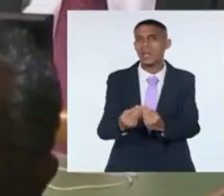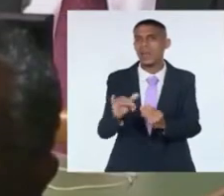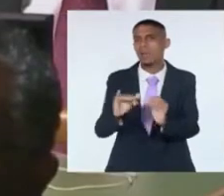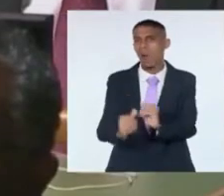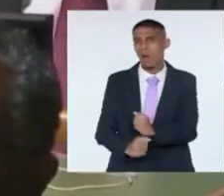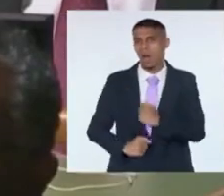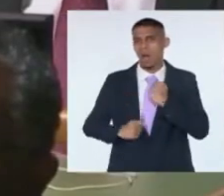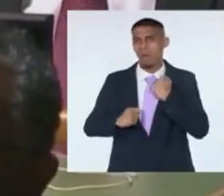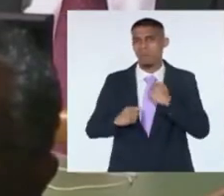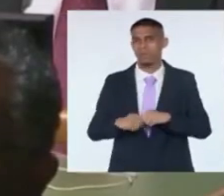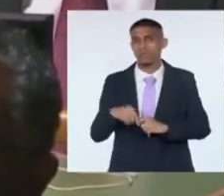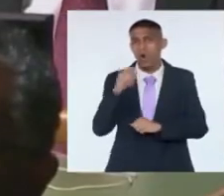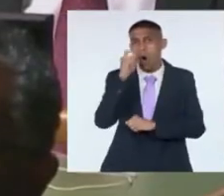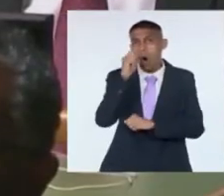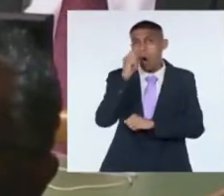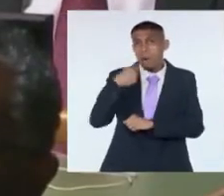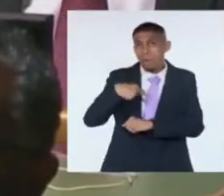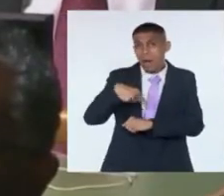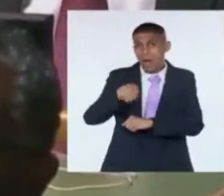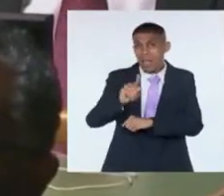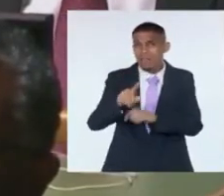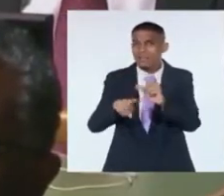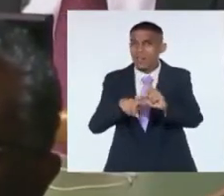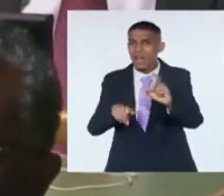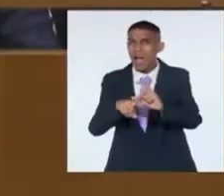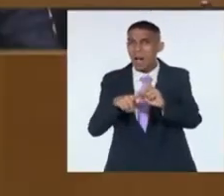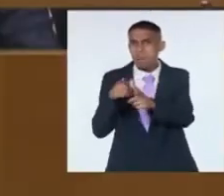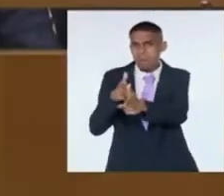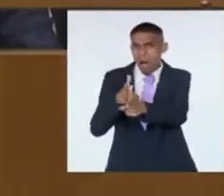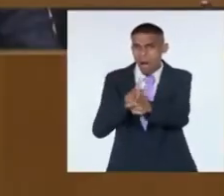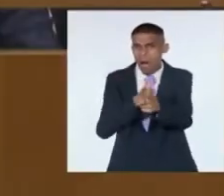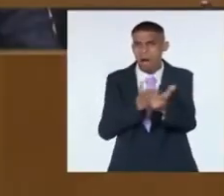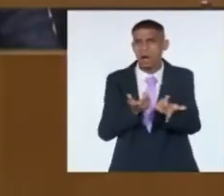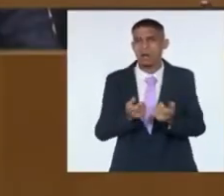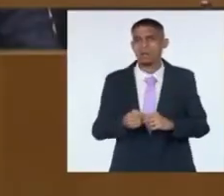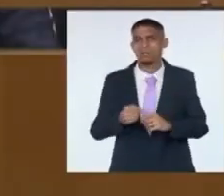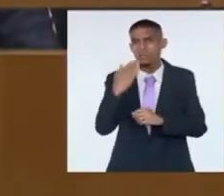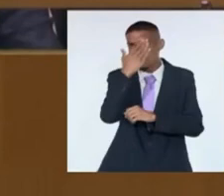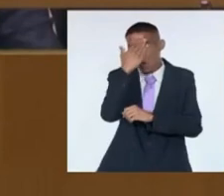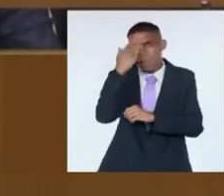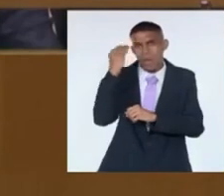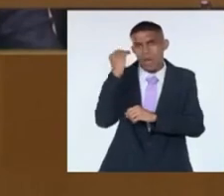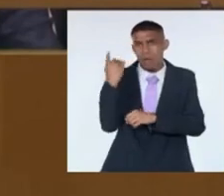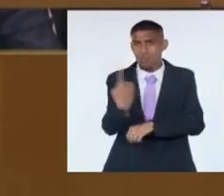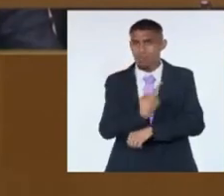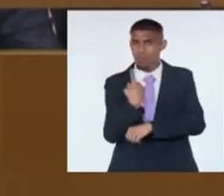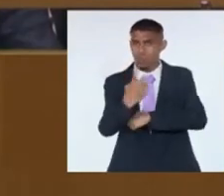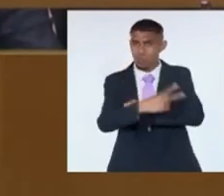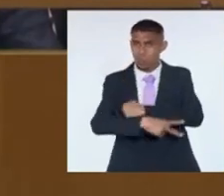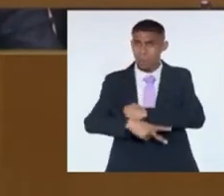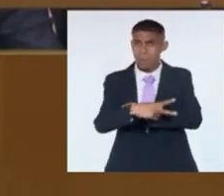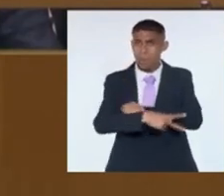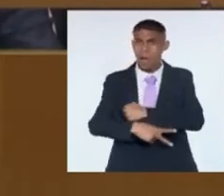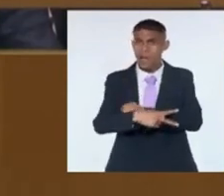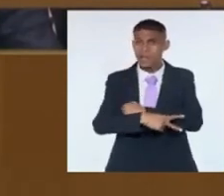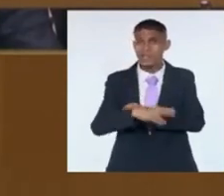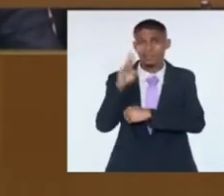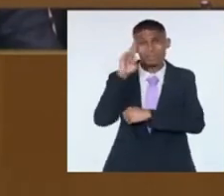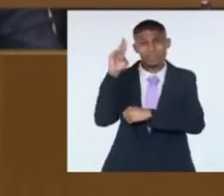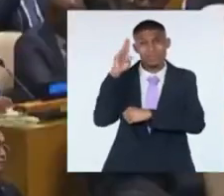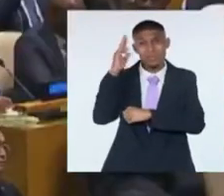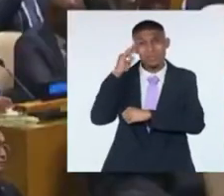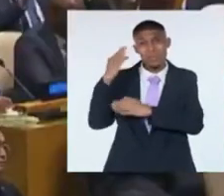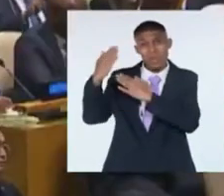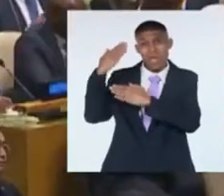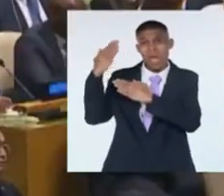hombres para ir a los campos de combate Se olvidaron que a nuestros países los invadieron varias